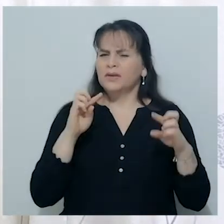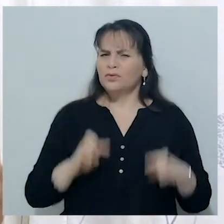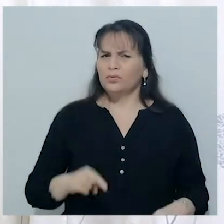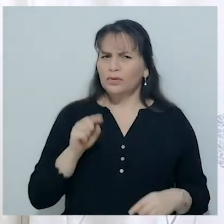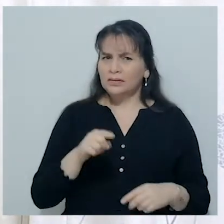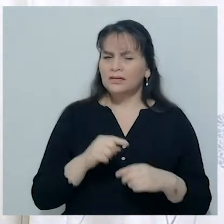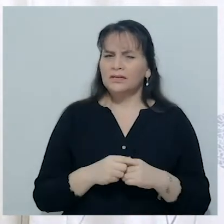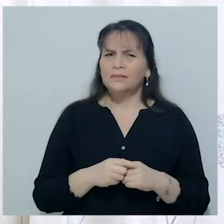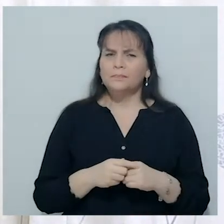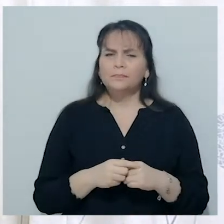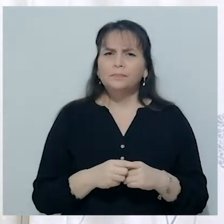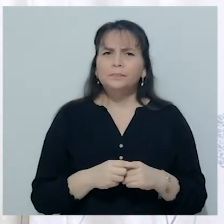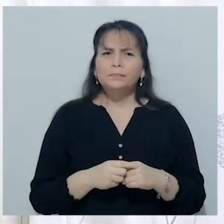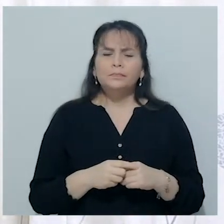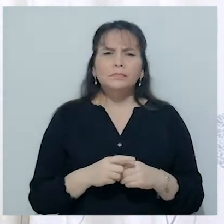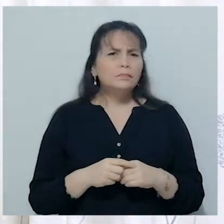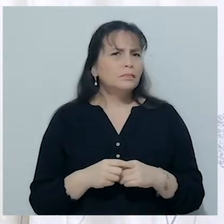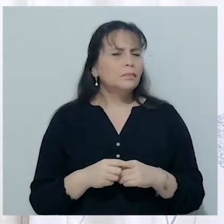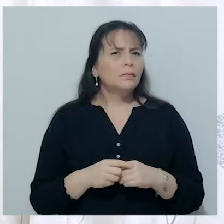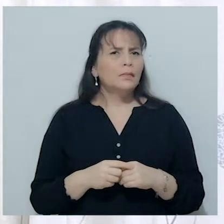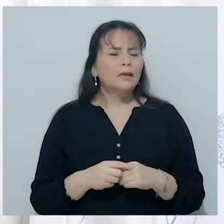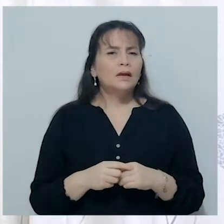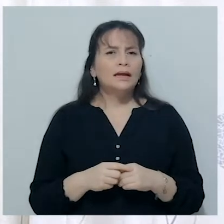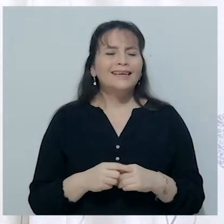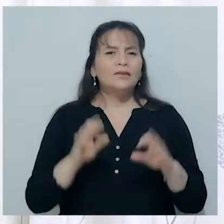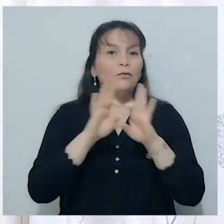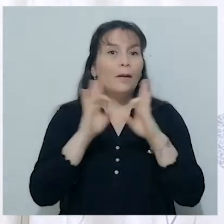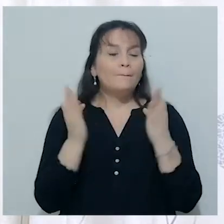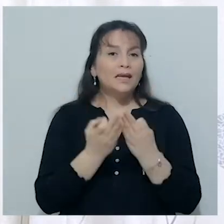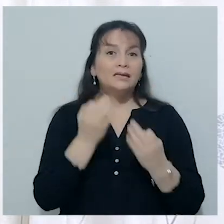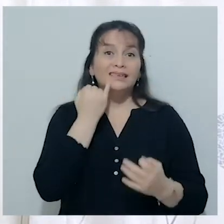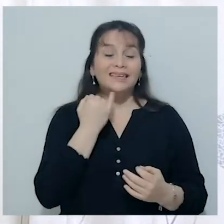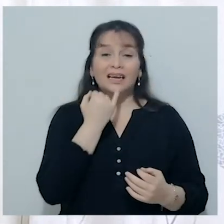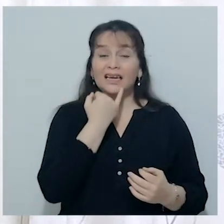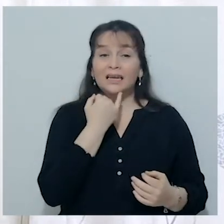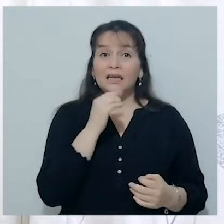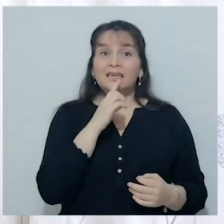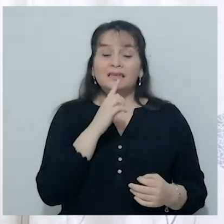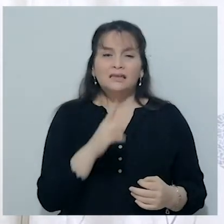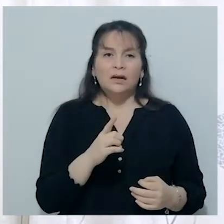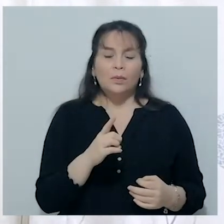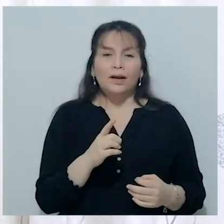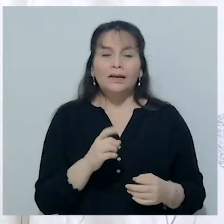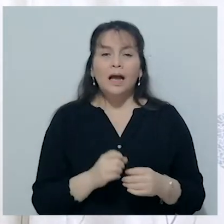e impíos. De acuerdo con la descripción de Deuteronomio 6, las familias de